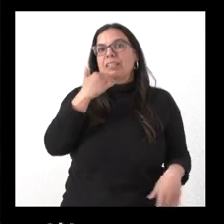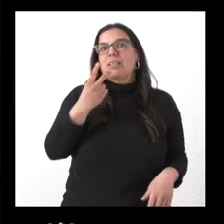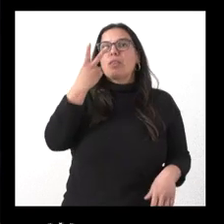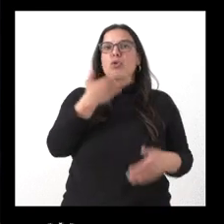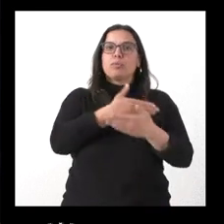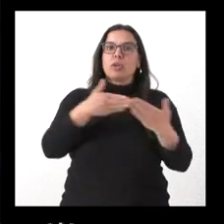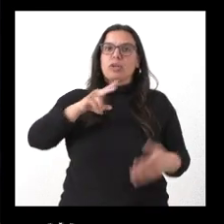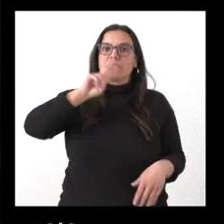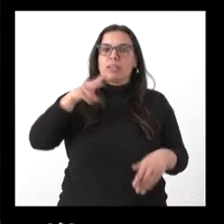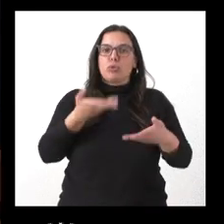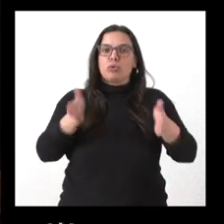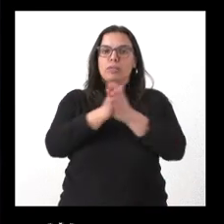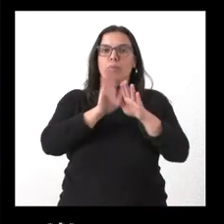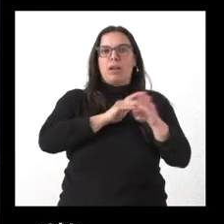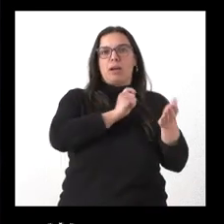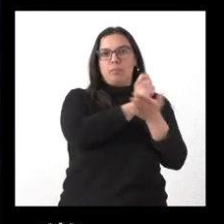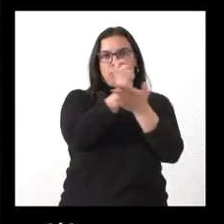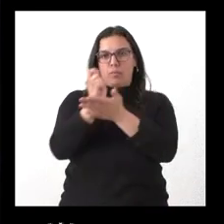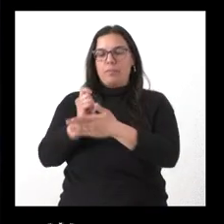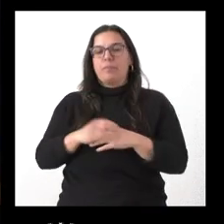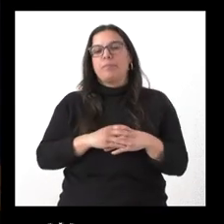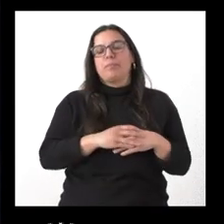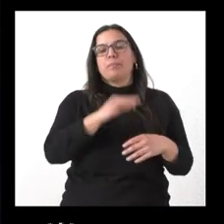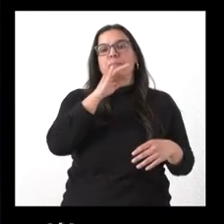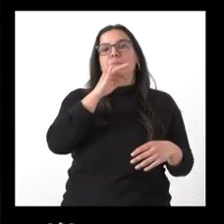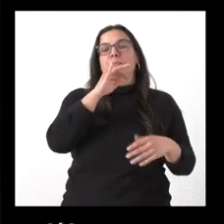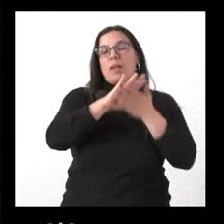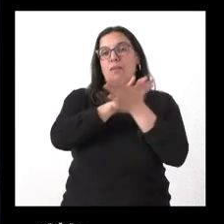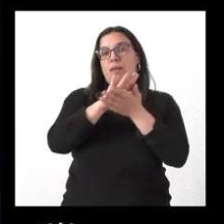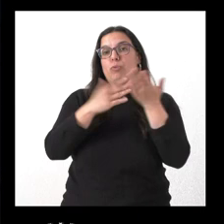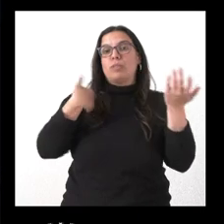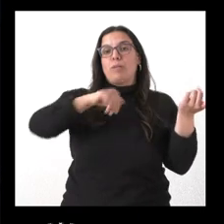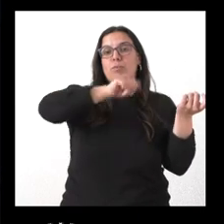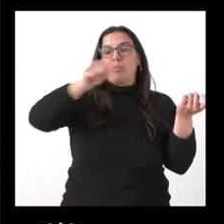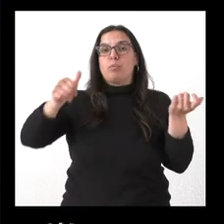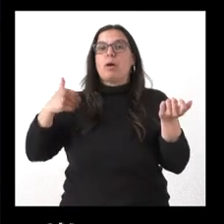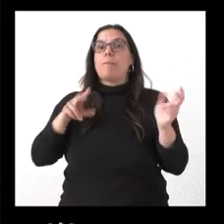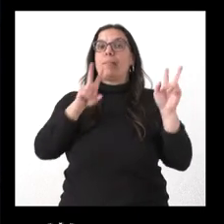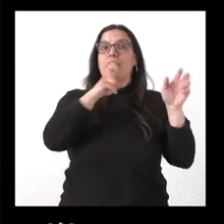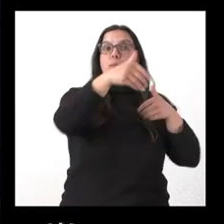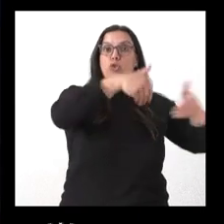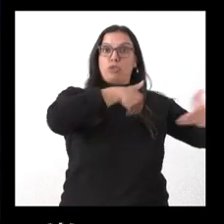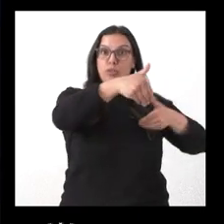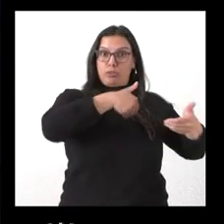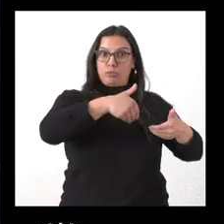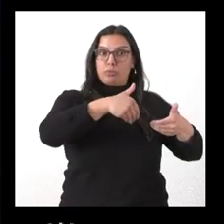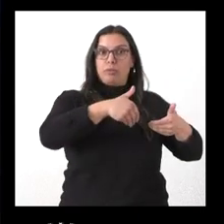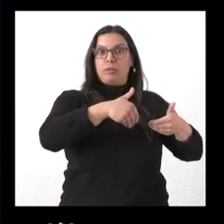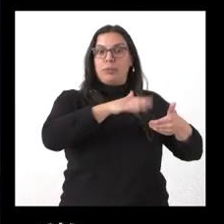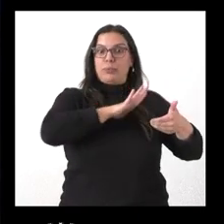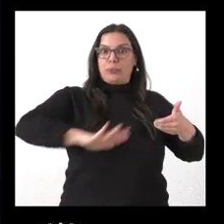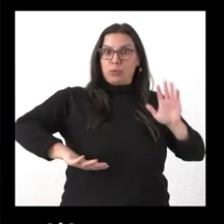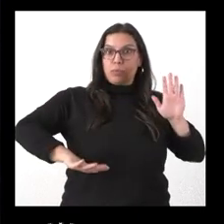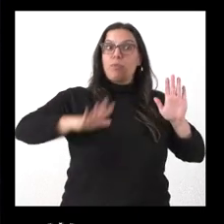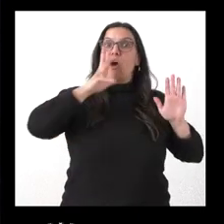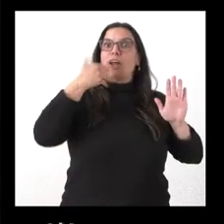de euros destinados a esta finalidad hablamos ya de concesiones porque lógicamente la fase inicial ahora por solicitudes Pero a medida que vamos resolviendo preferimos hablar de